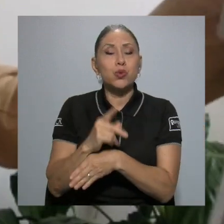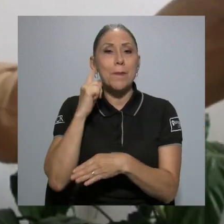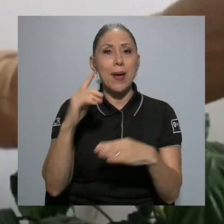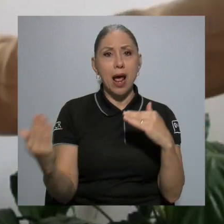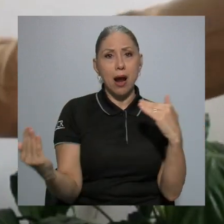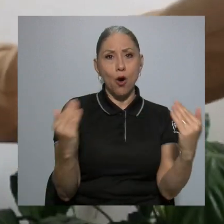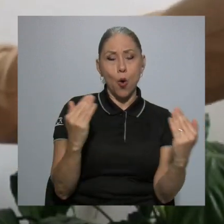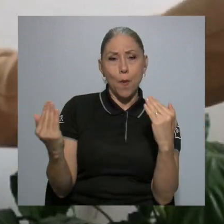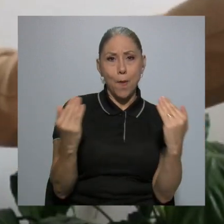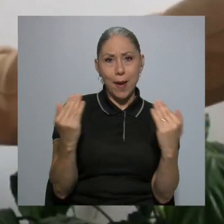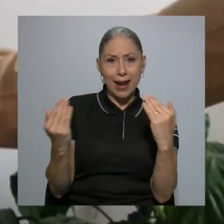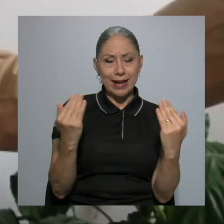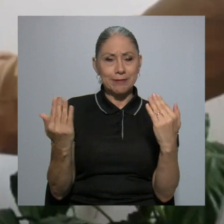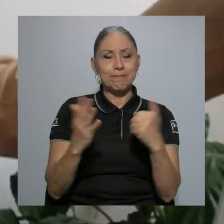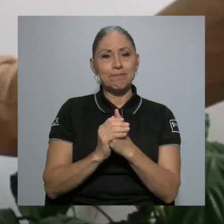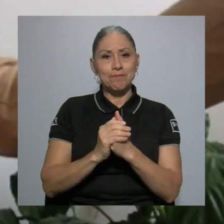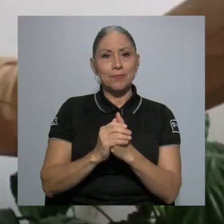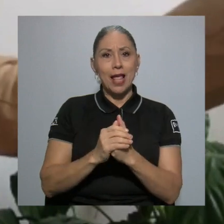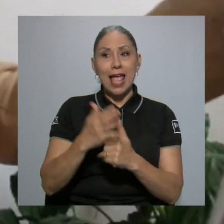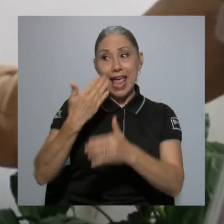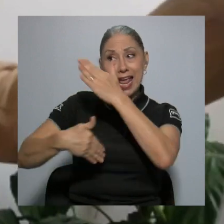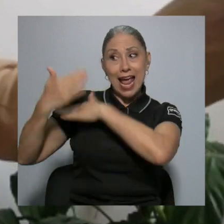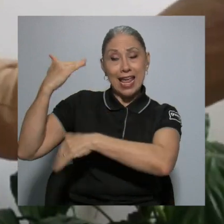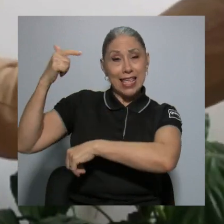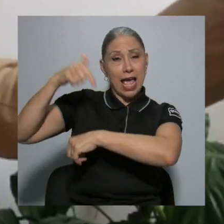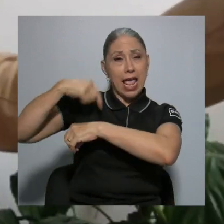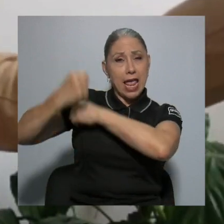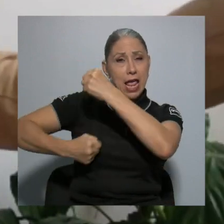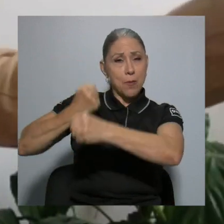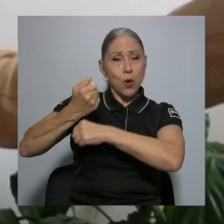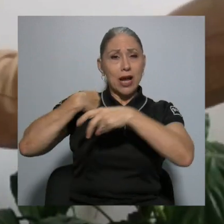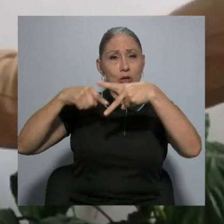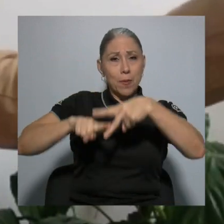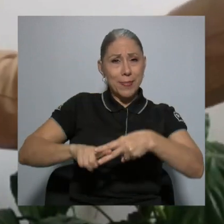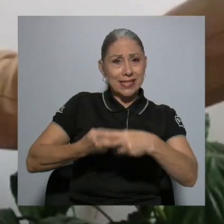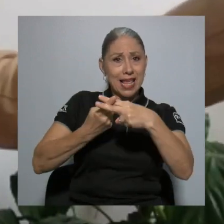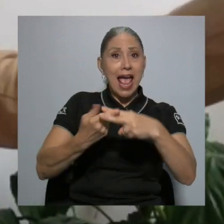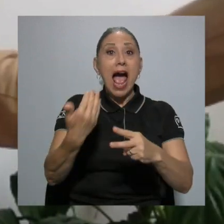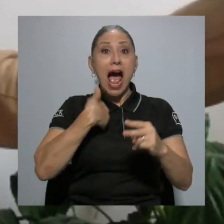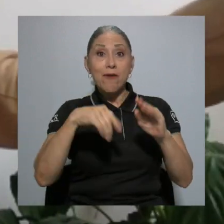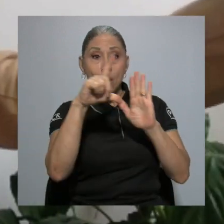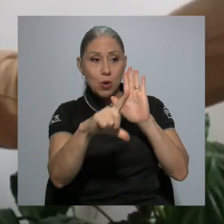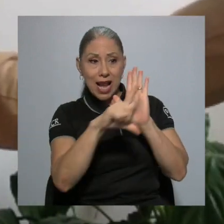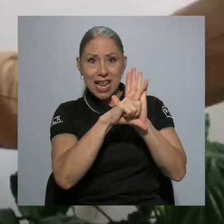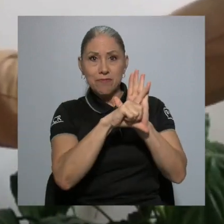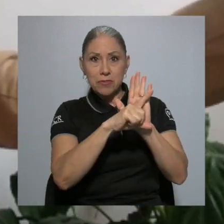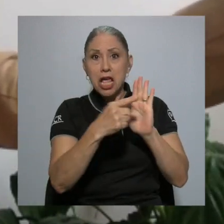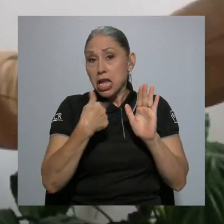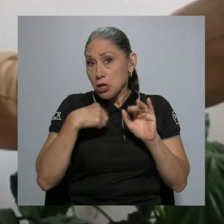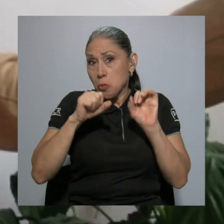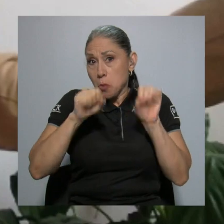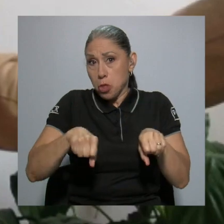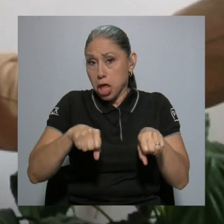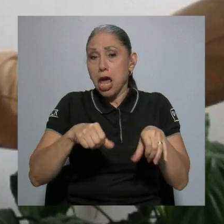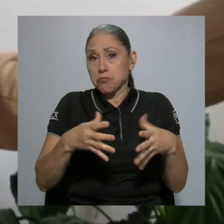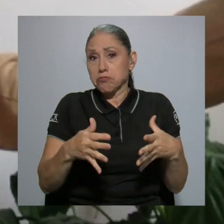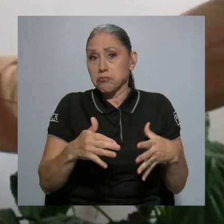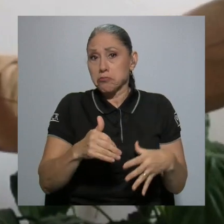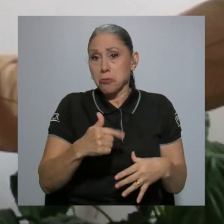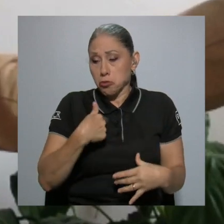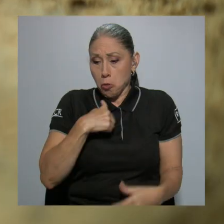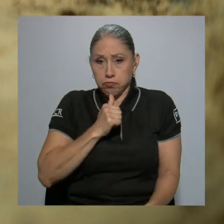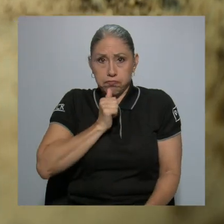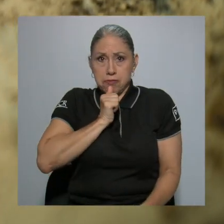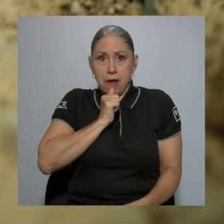comparar. Y en la época en que yo empecé esto, había una legislación que me permitía, como una persona